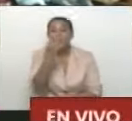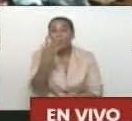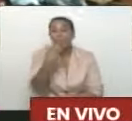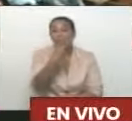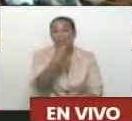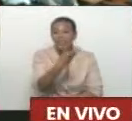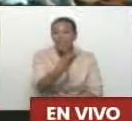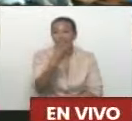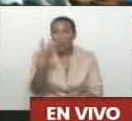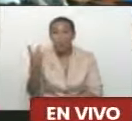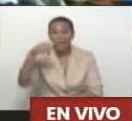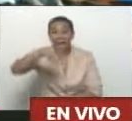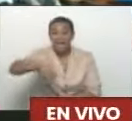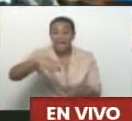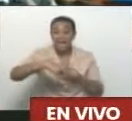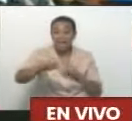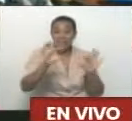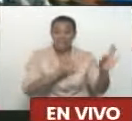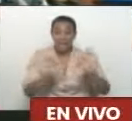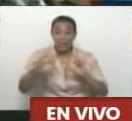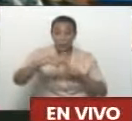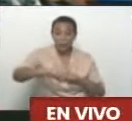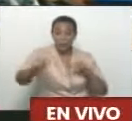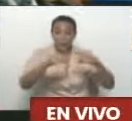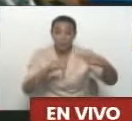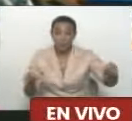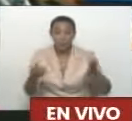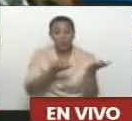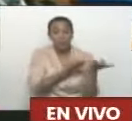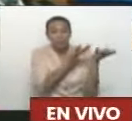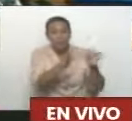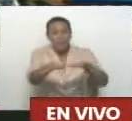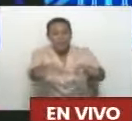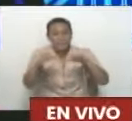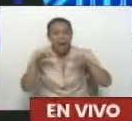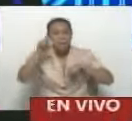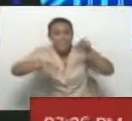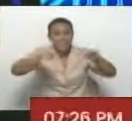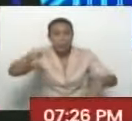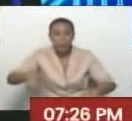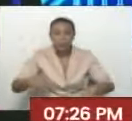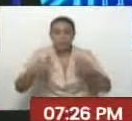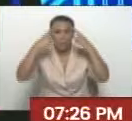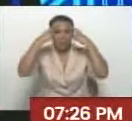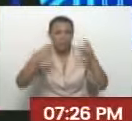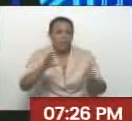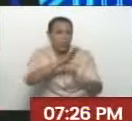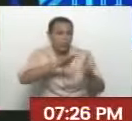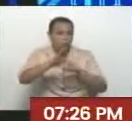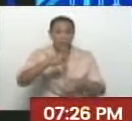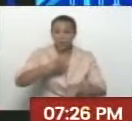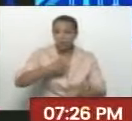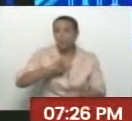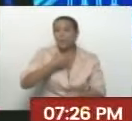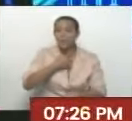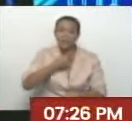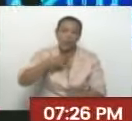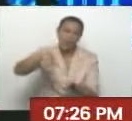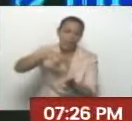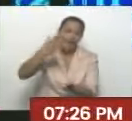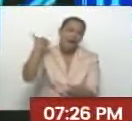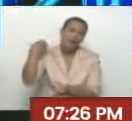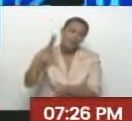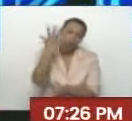en el Teresa Carreño, un escenario donde cultores, cultoras, artistas. Y yo, bueno, cuando era bailarina me hubiese gustado estar